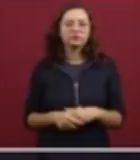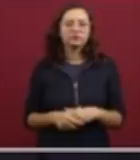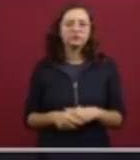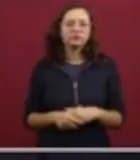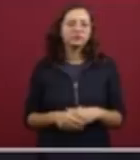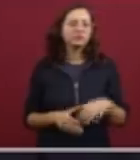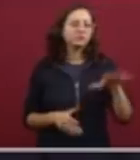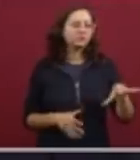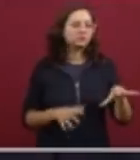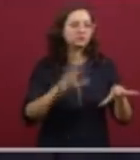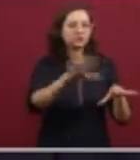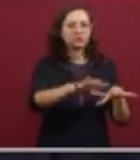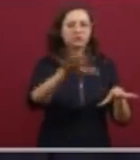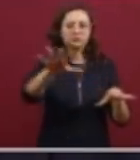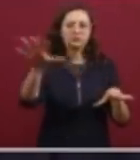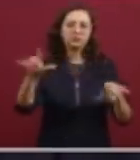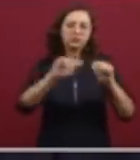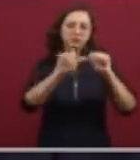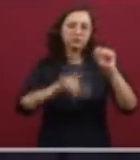país y